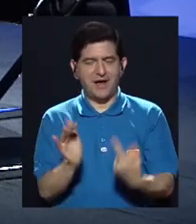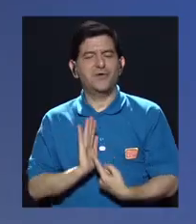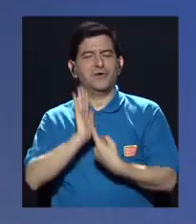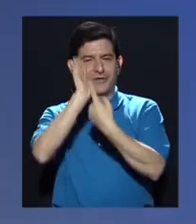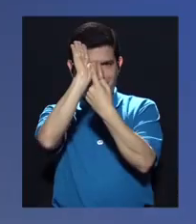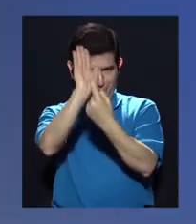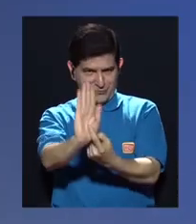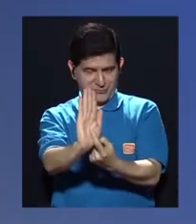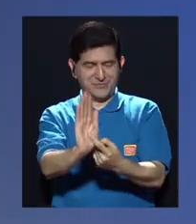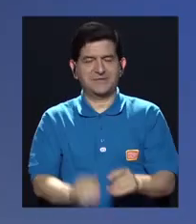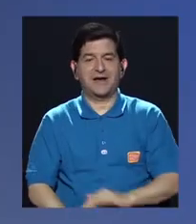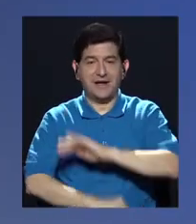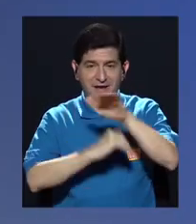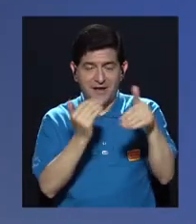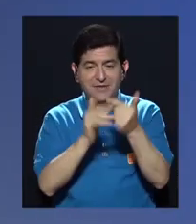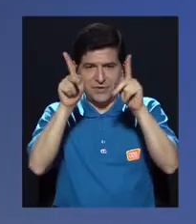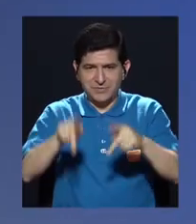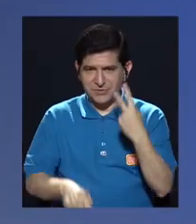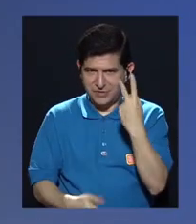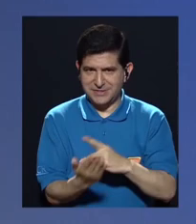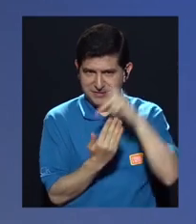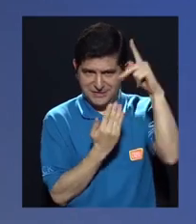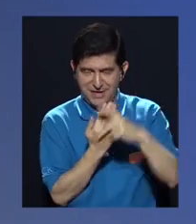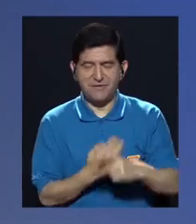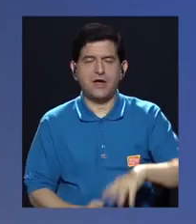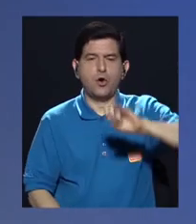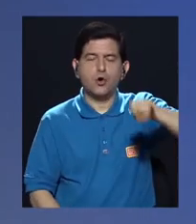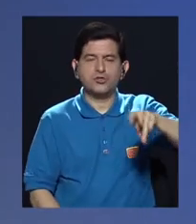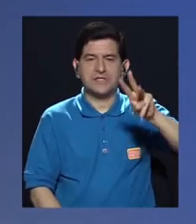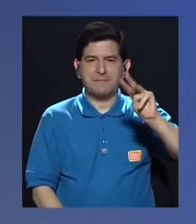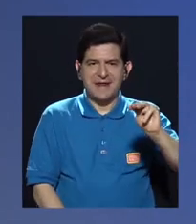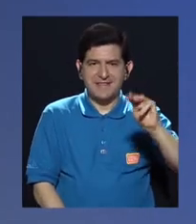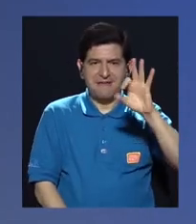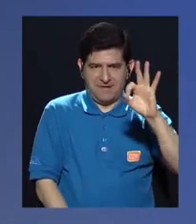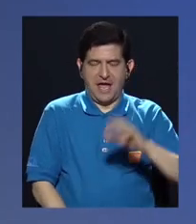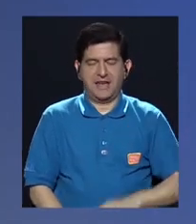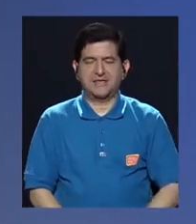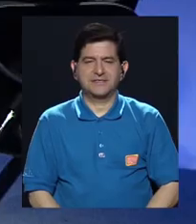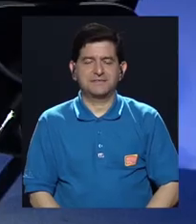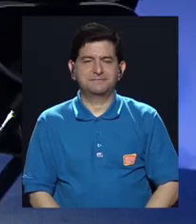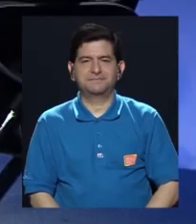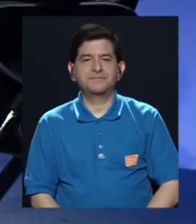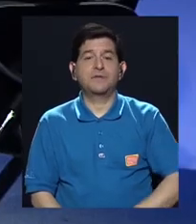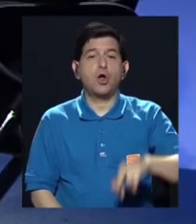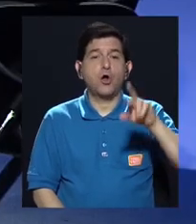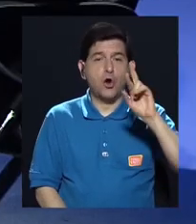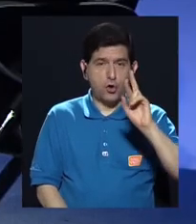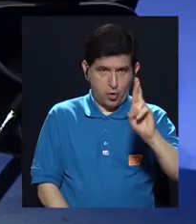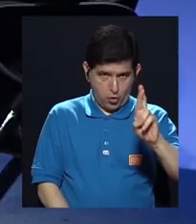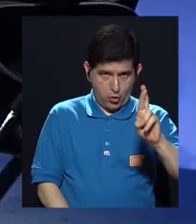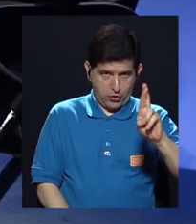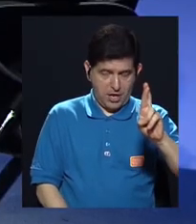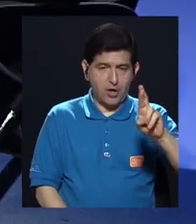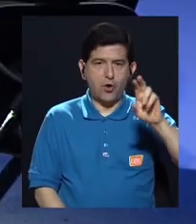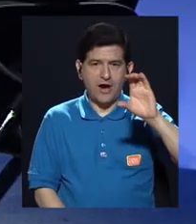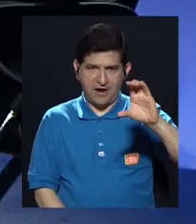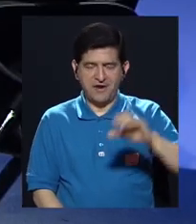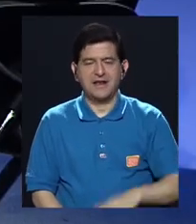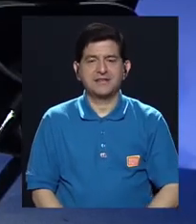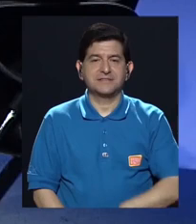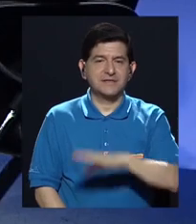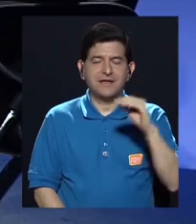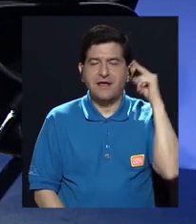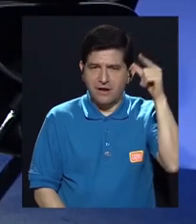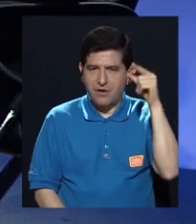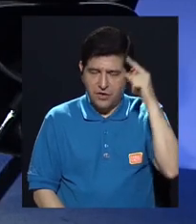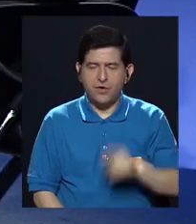permito presentarle a toda nuestra audiencia a don José Martí Figueres, a don Rodrigo Carreras